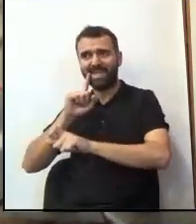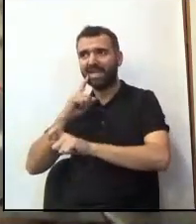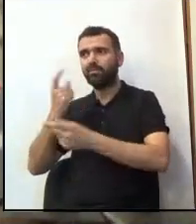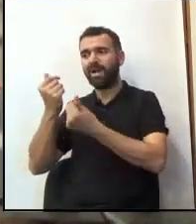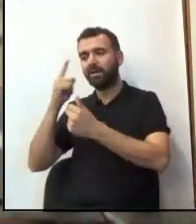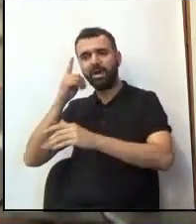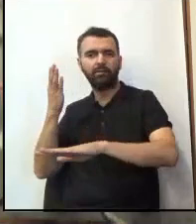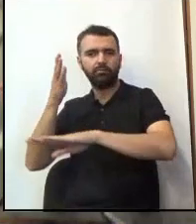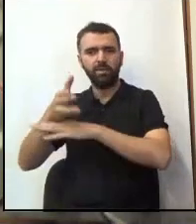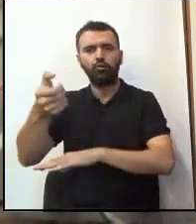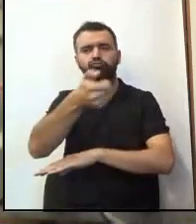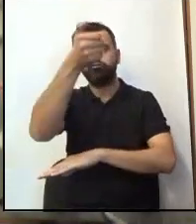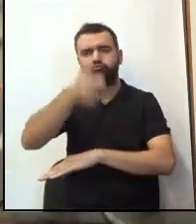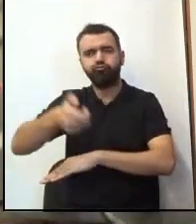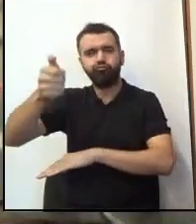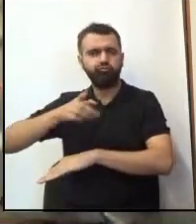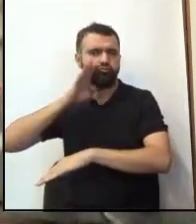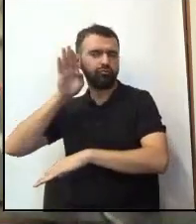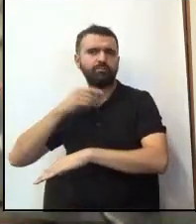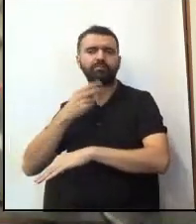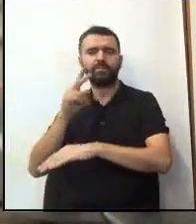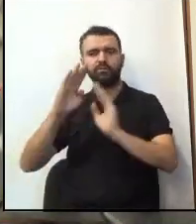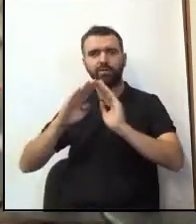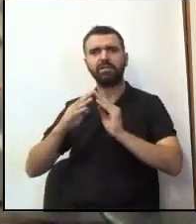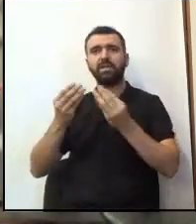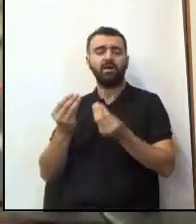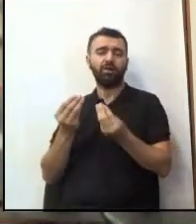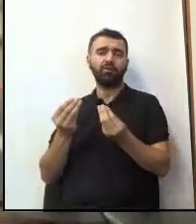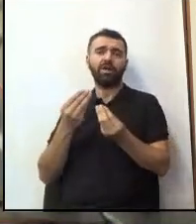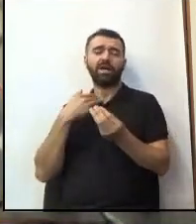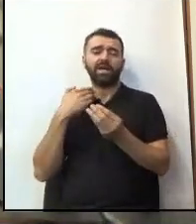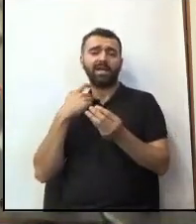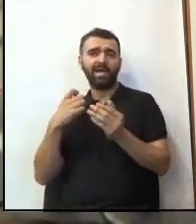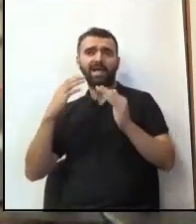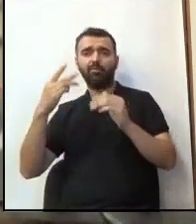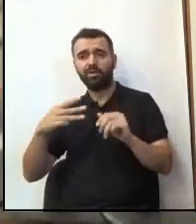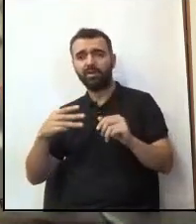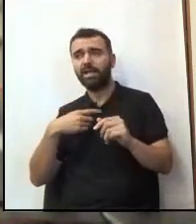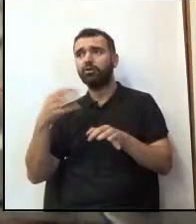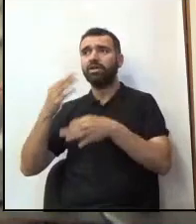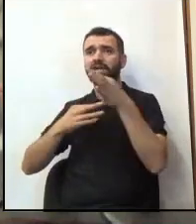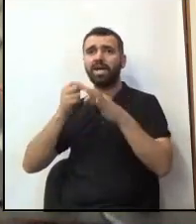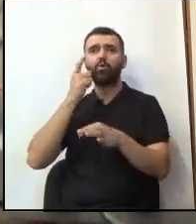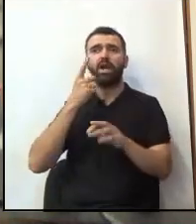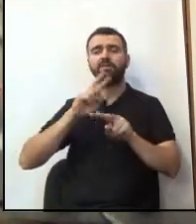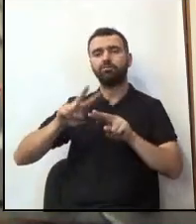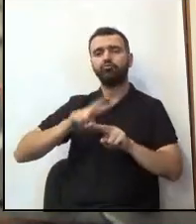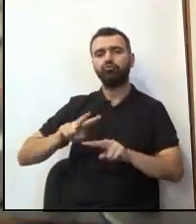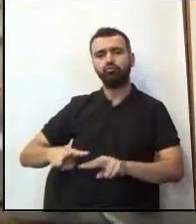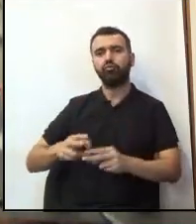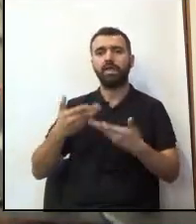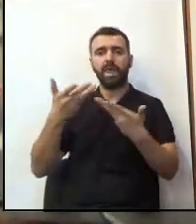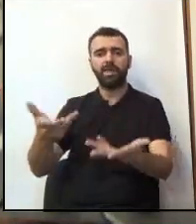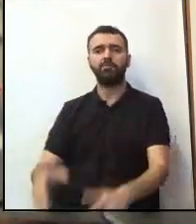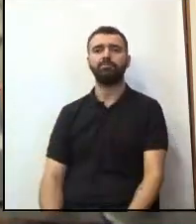sus casas, ¿no? Entonces, también sería bueno que la municipalidad contara cuáles son las soluciones que estamos dando en este caso.